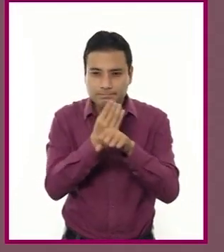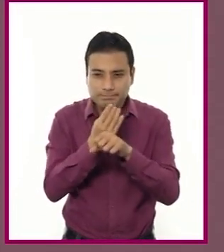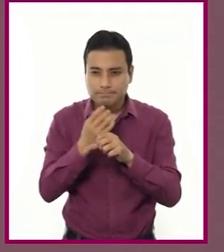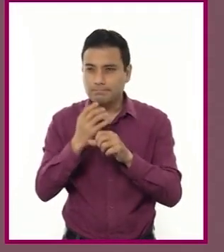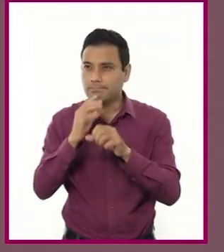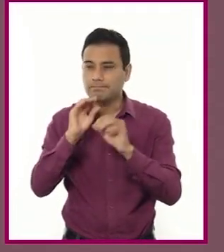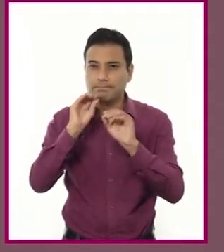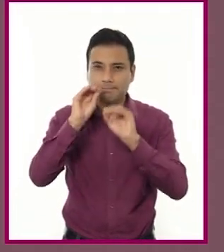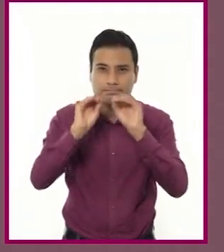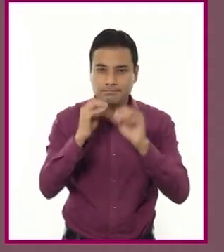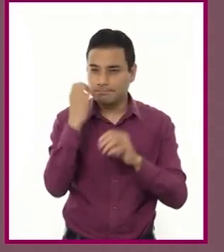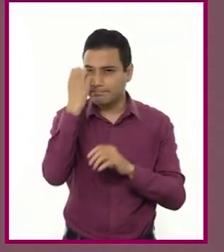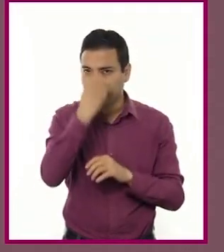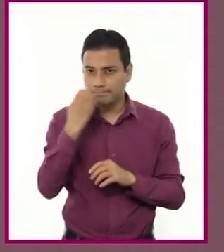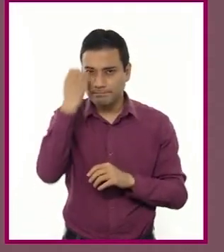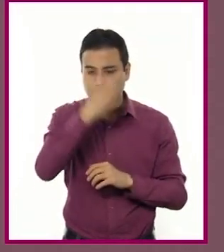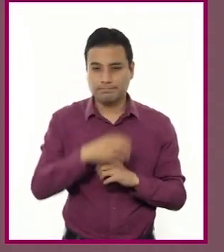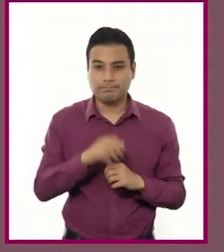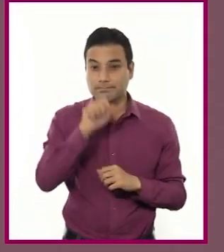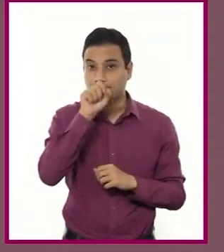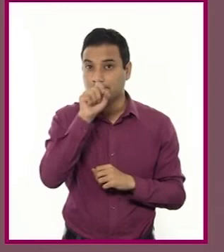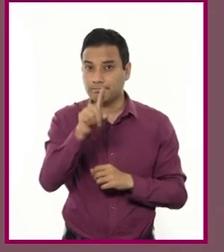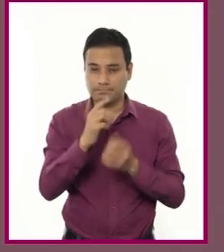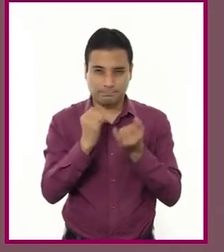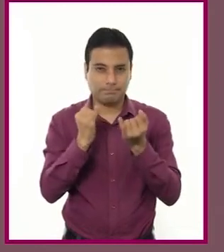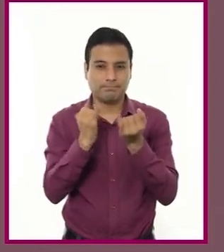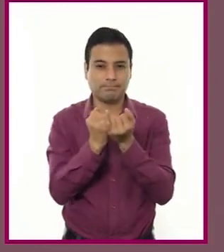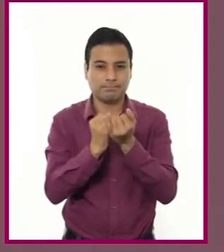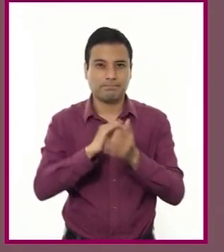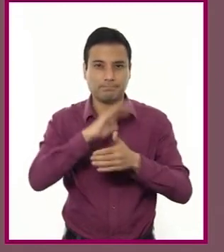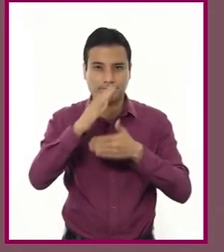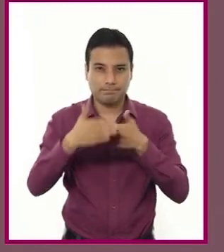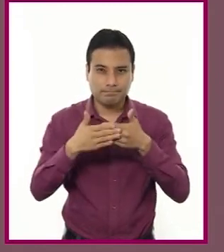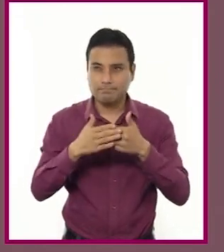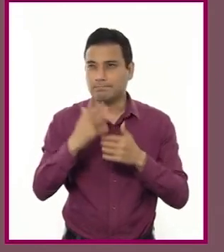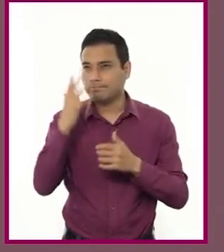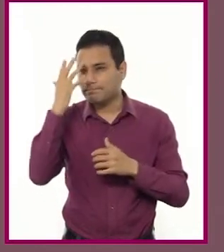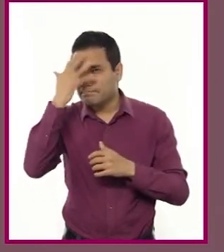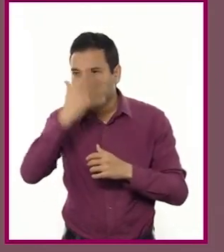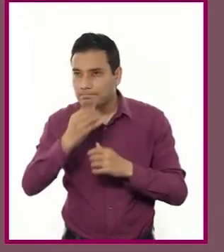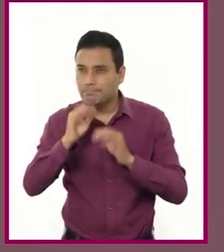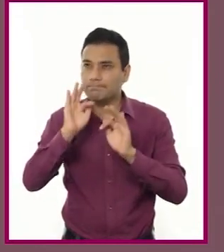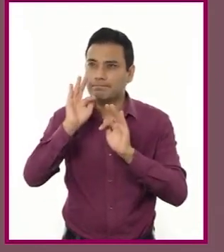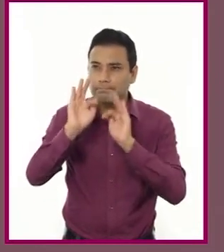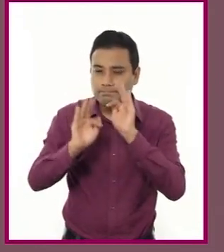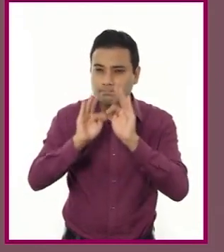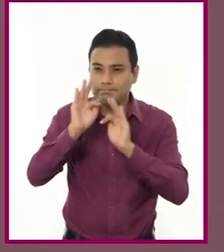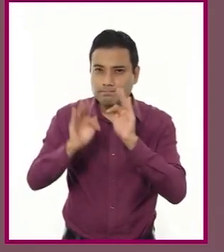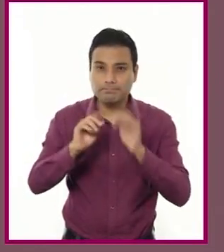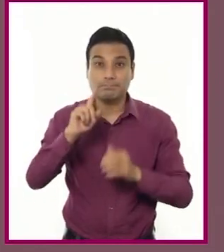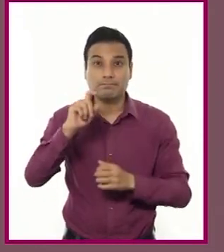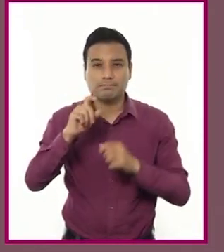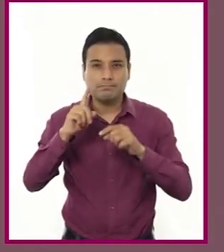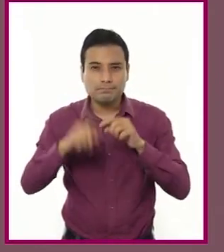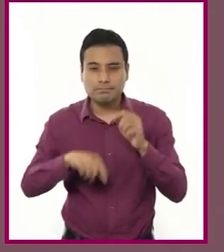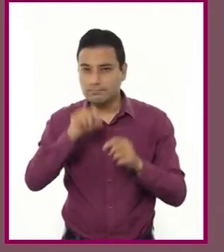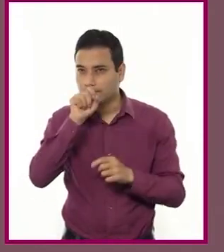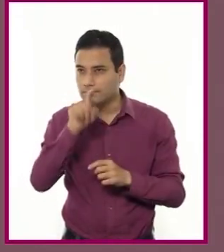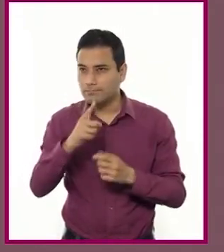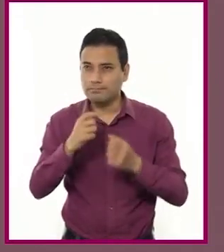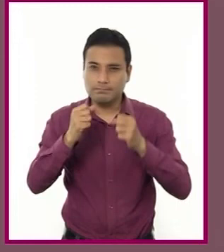mecánica de suelos para corregir los problemas estructurales del inmueble y de humedad, además de mejorar los servicios de seguridad y